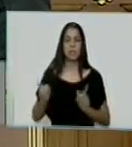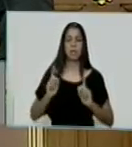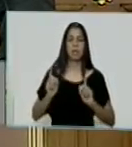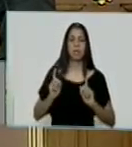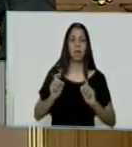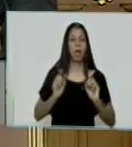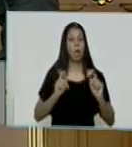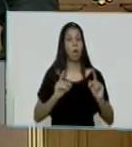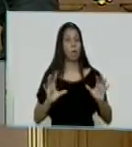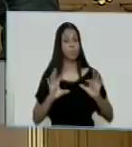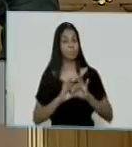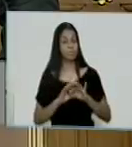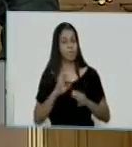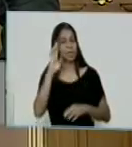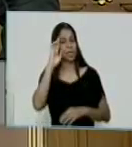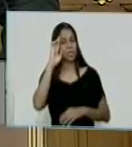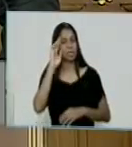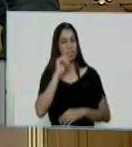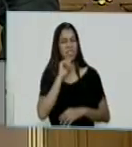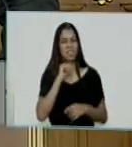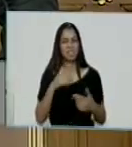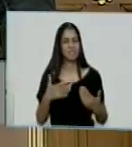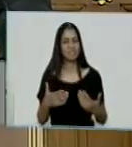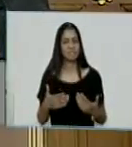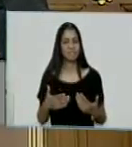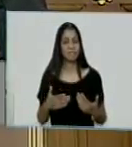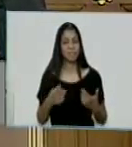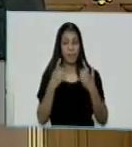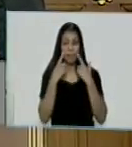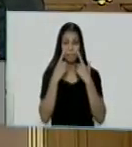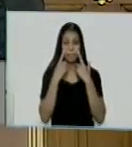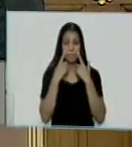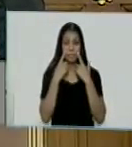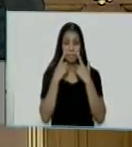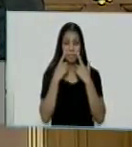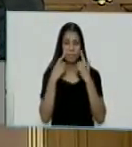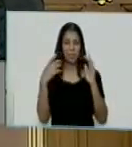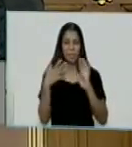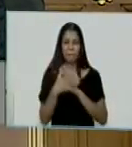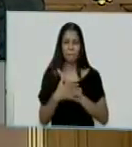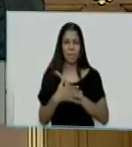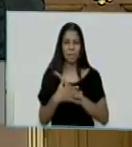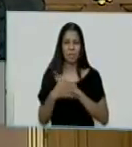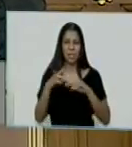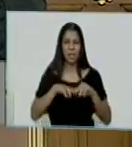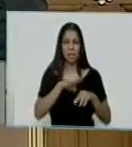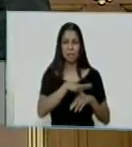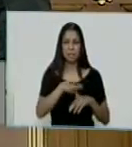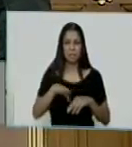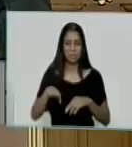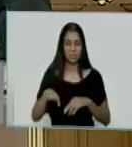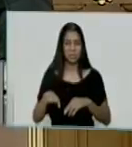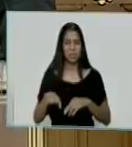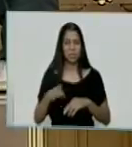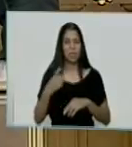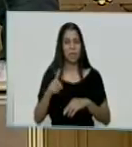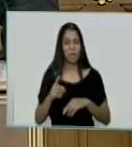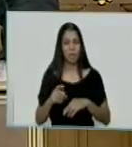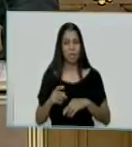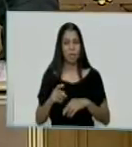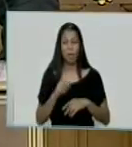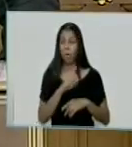Vean quién tiene razón. Vean lo que iba a ocurrir allí. Allí había niños, señor opositor, que está en su casa.